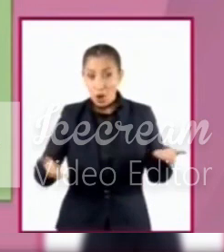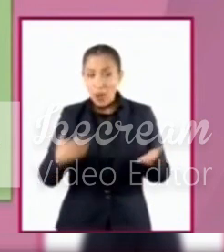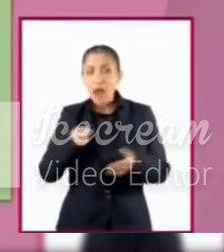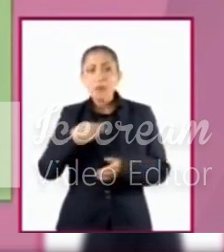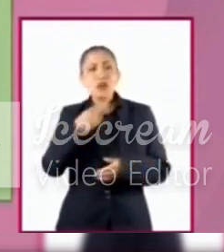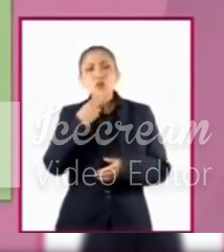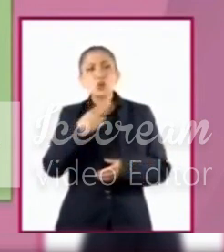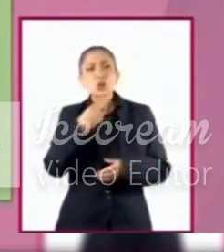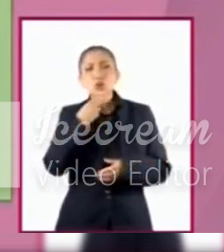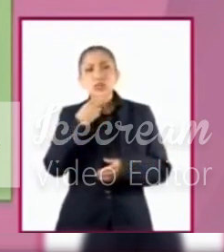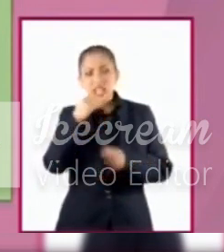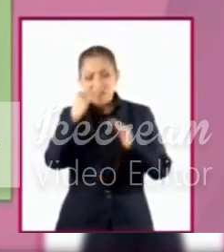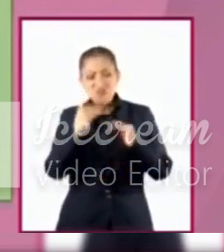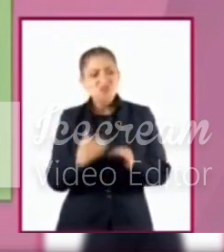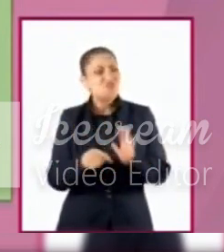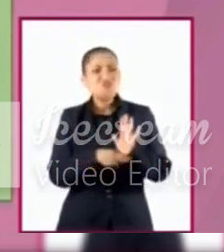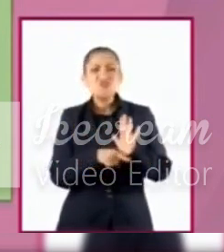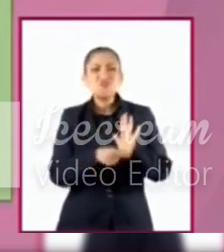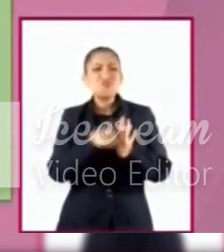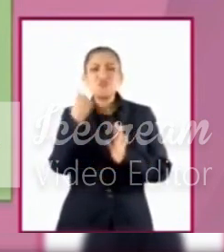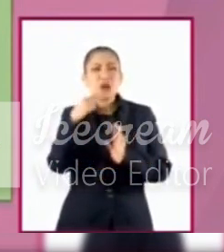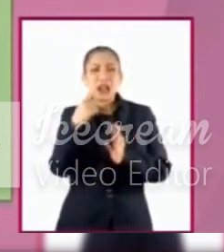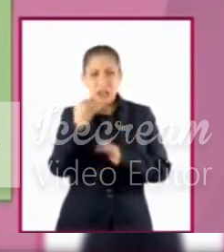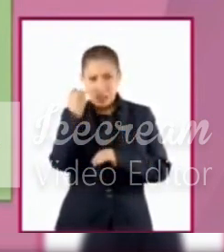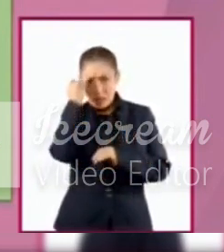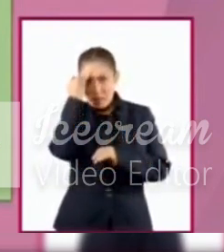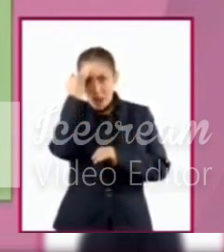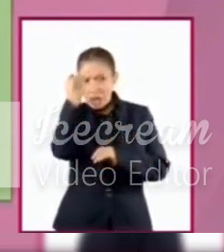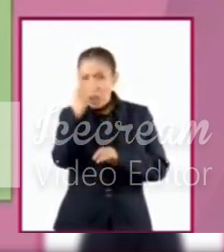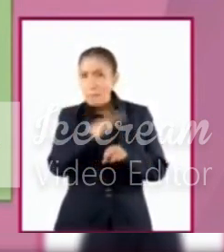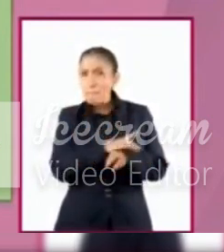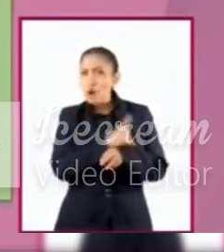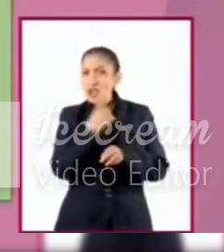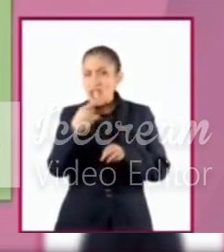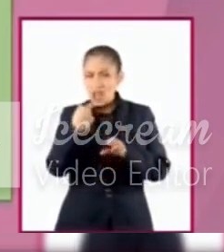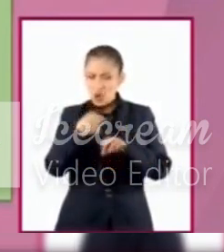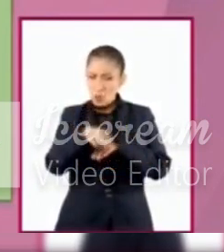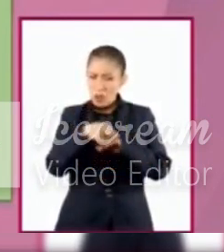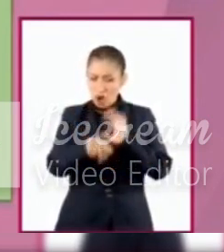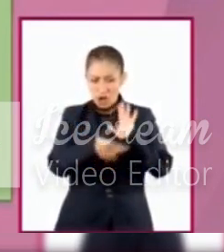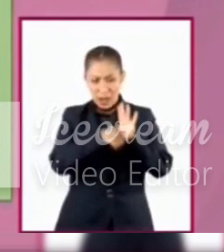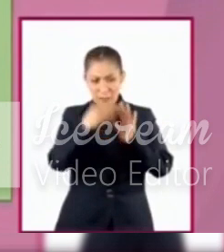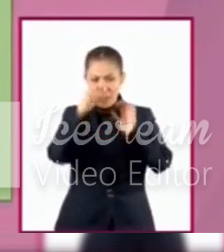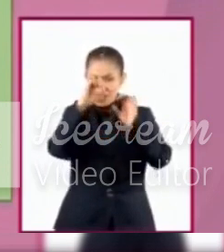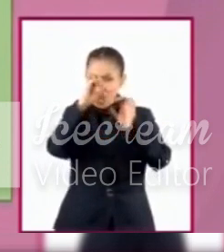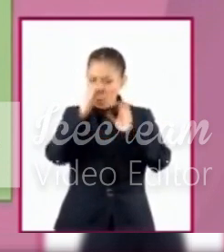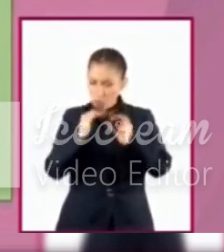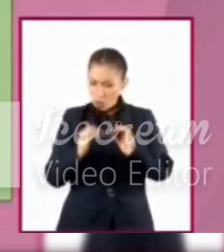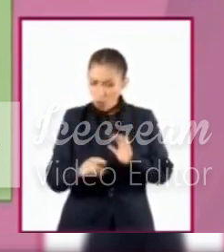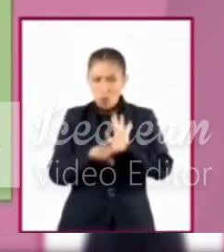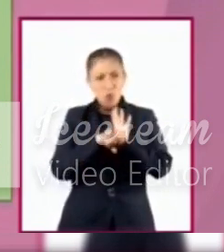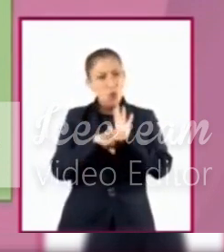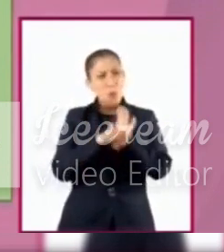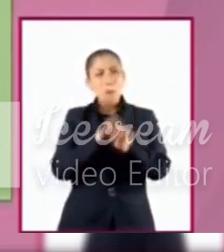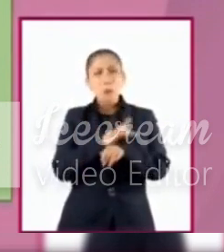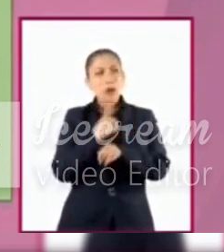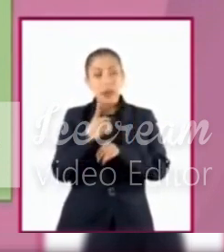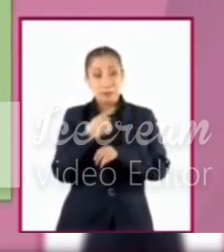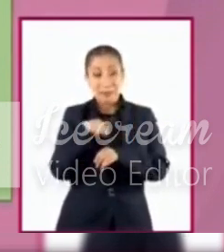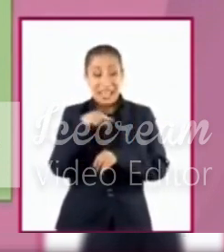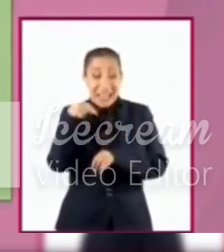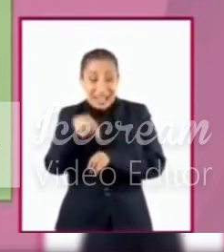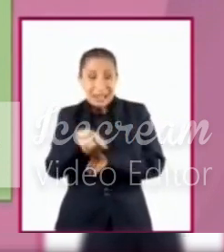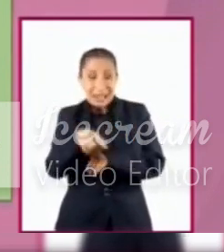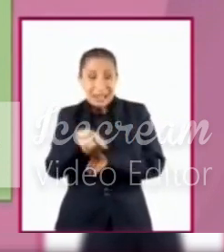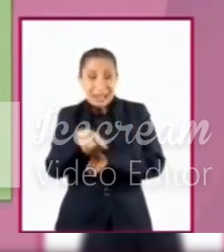para qué es útil la parte negativa. ¿Se imaginan por qué hay números negativos debajo del cero? Claro,